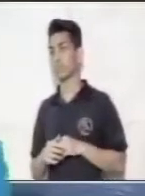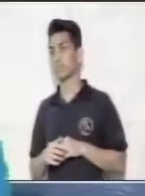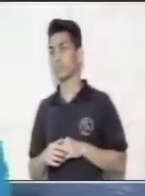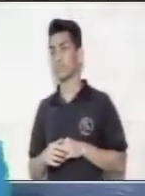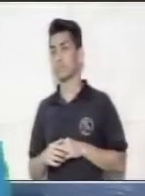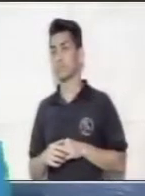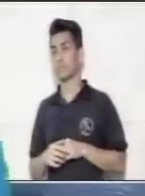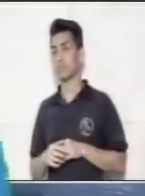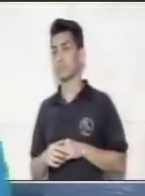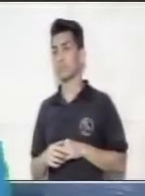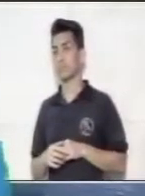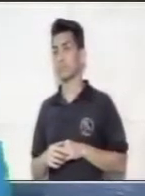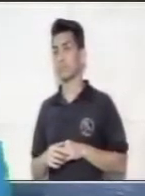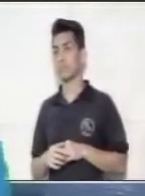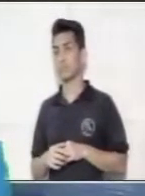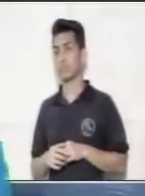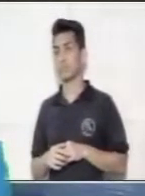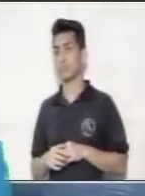hacer así.